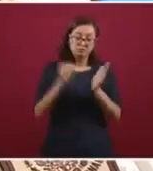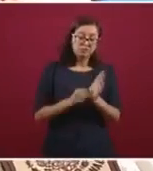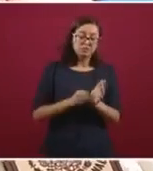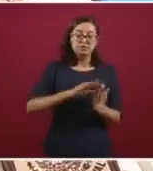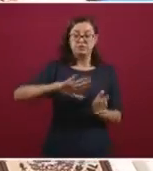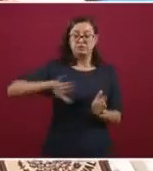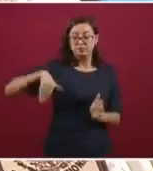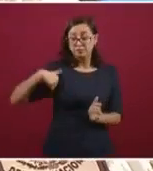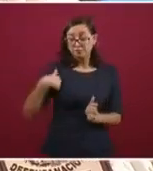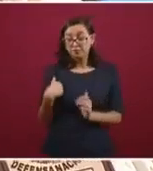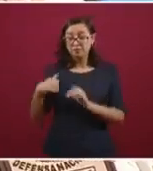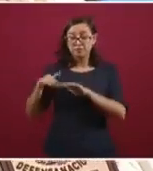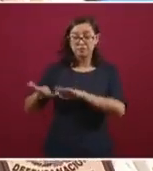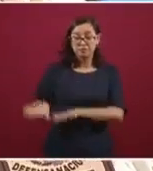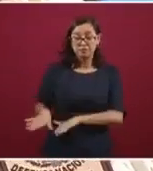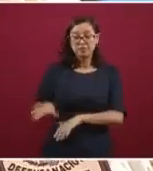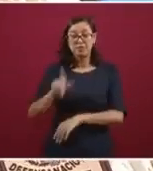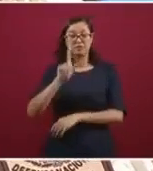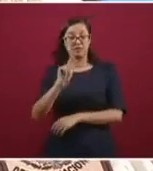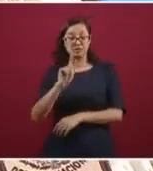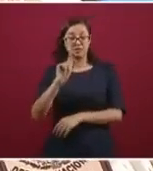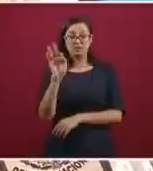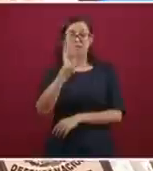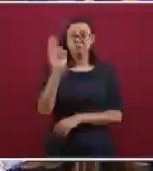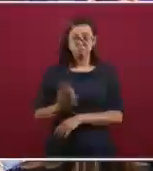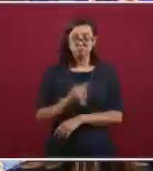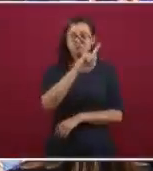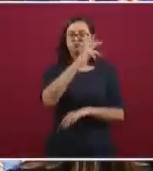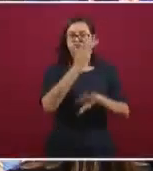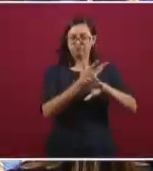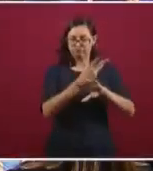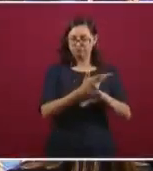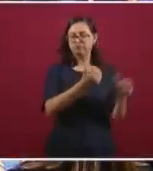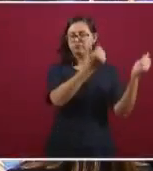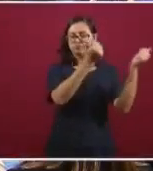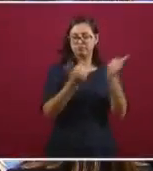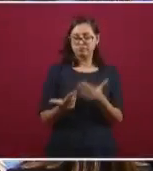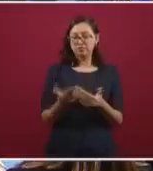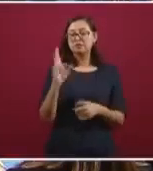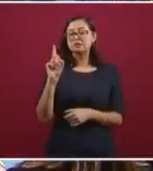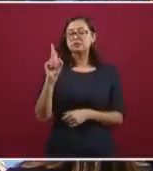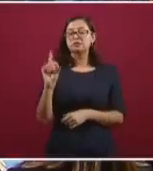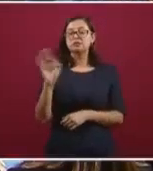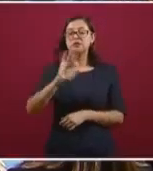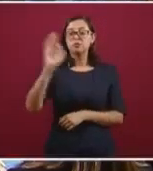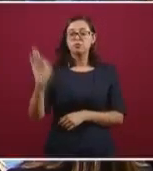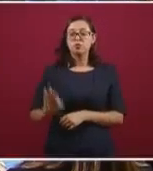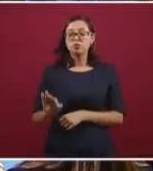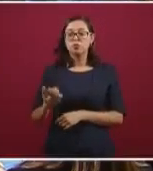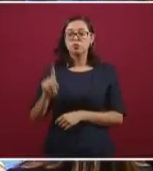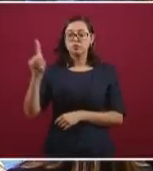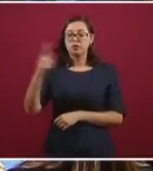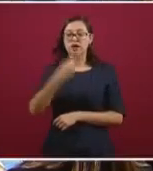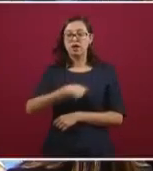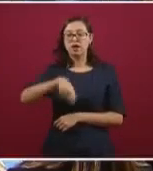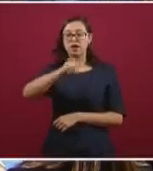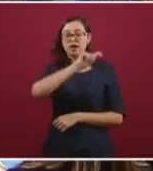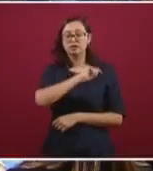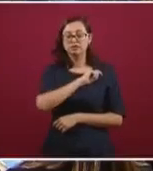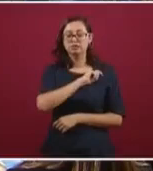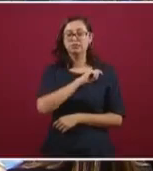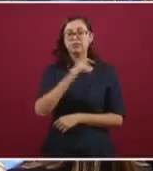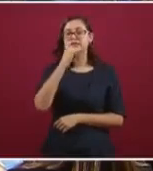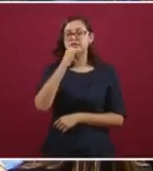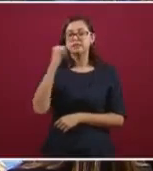el 70% proviene de Estados Unidos y el 30% restante de España, Italia, Austria y